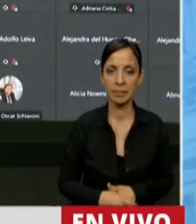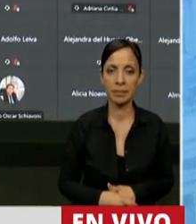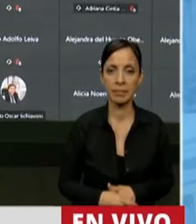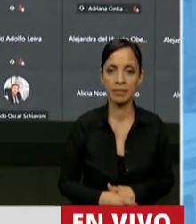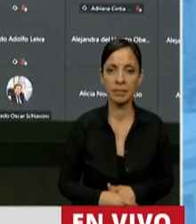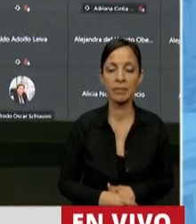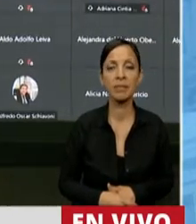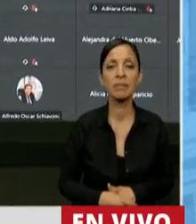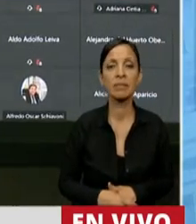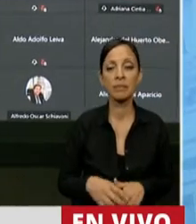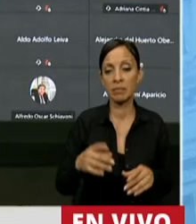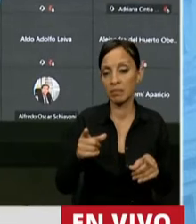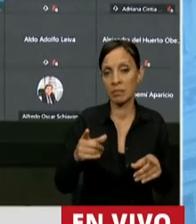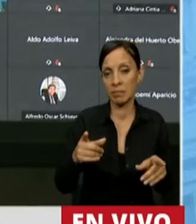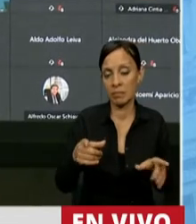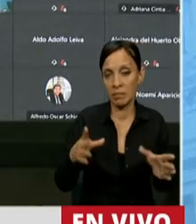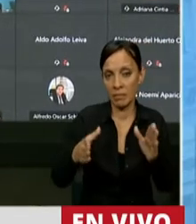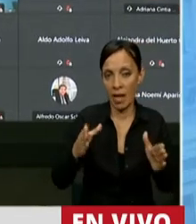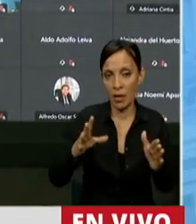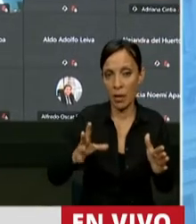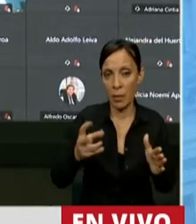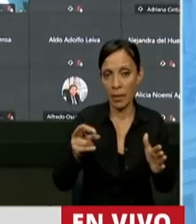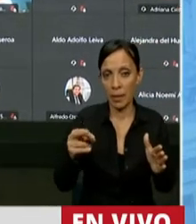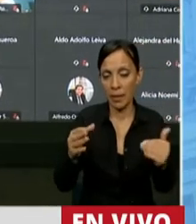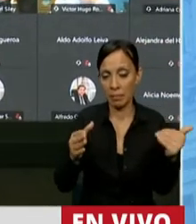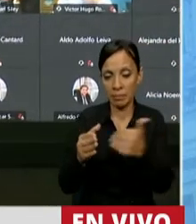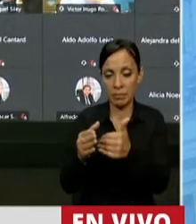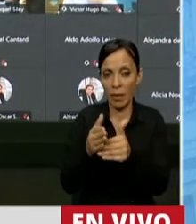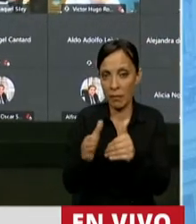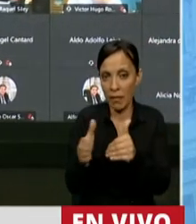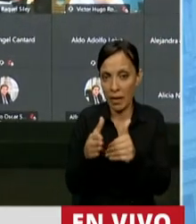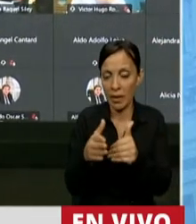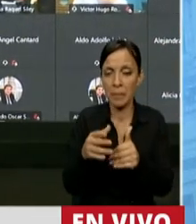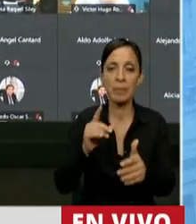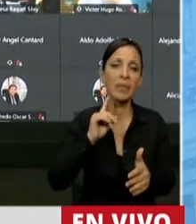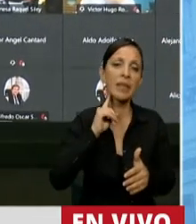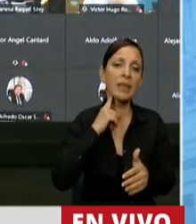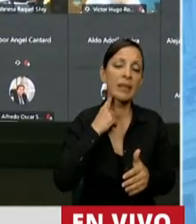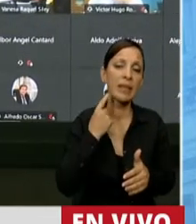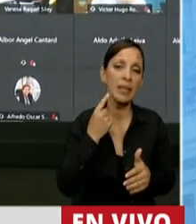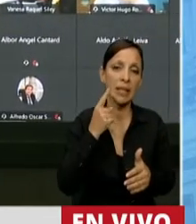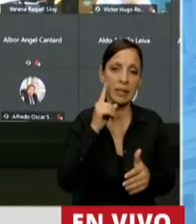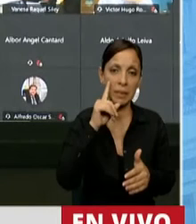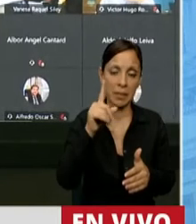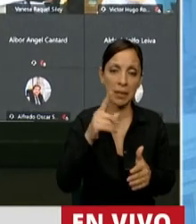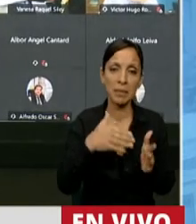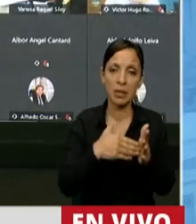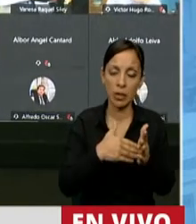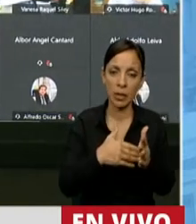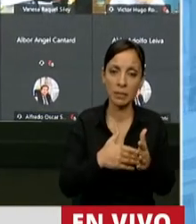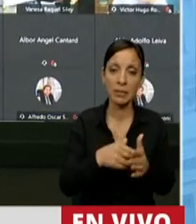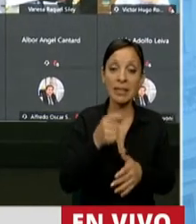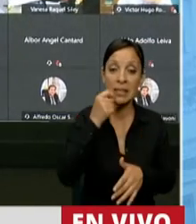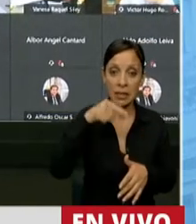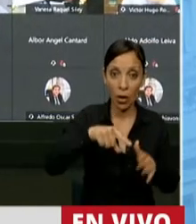En lo que queda del año van a ser 13.000 millones Y si esta ley se